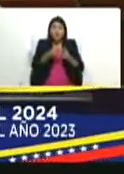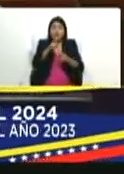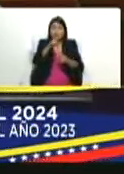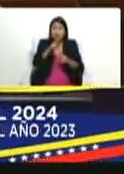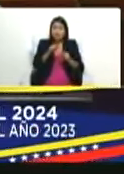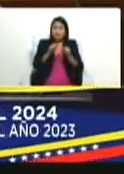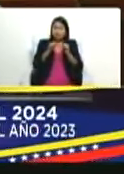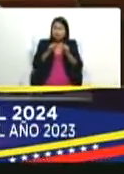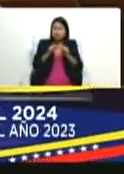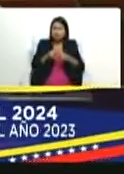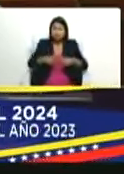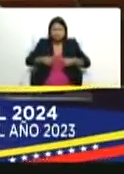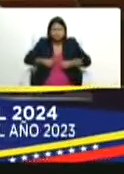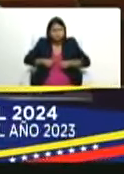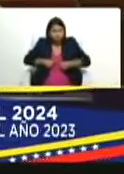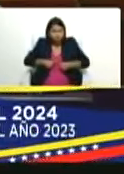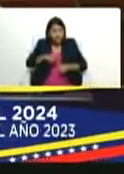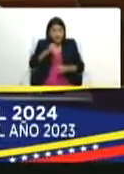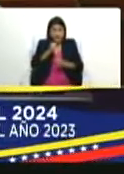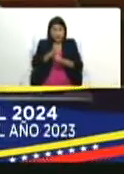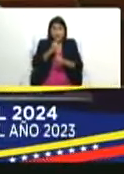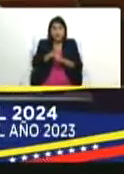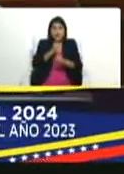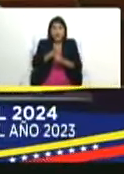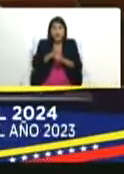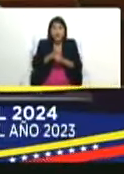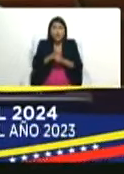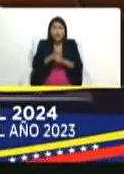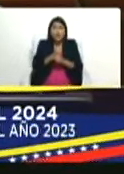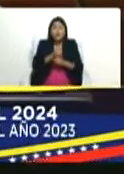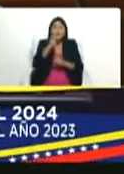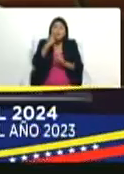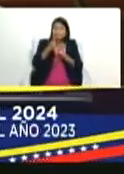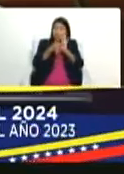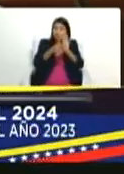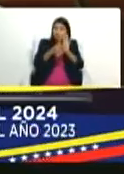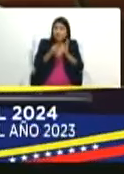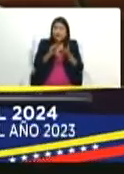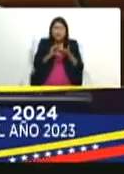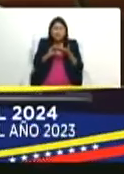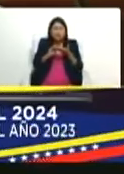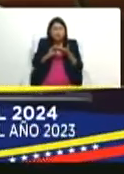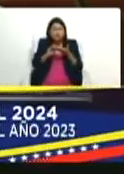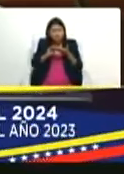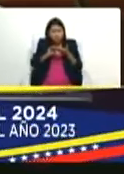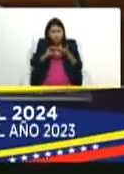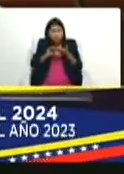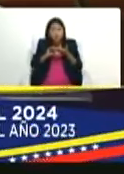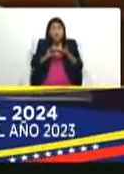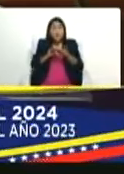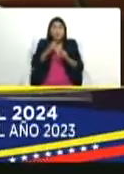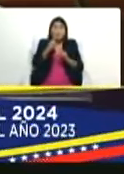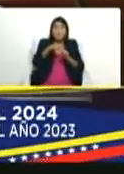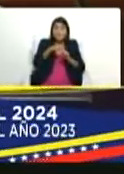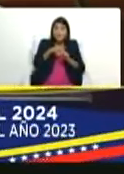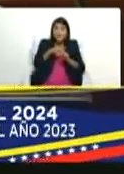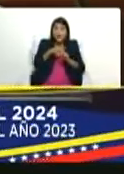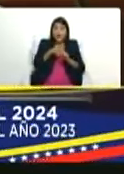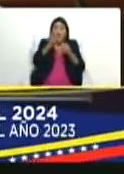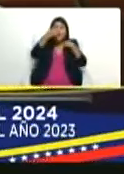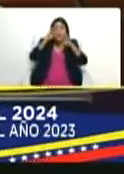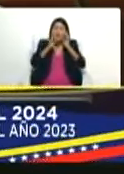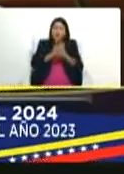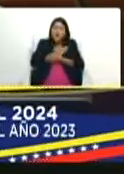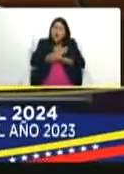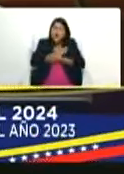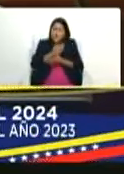persistencia y dedicación al trabajo no solo es evidente en las resoluciones y dictámenes emitidos, sino en el trato amable